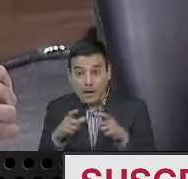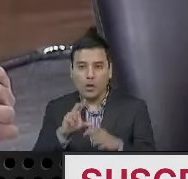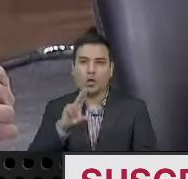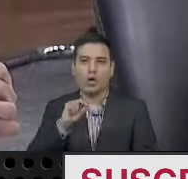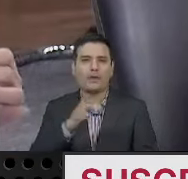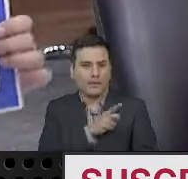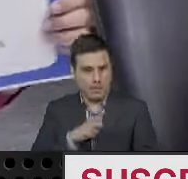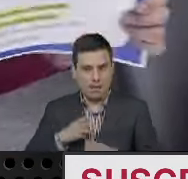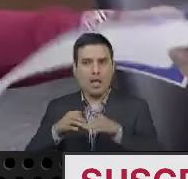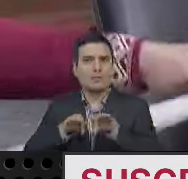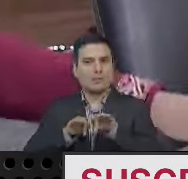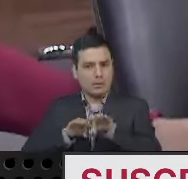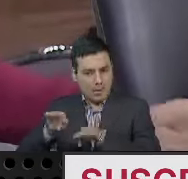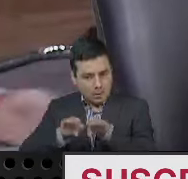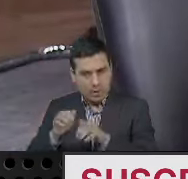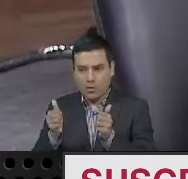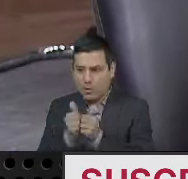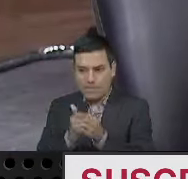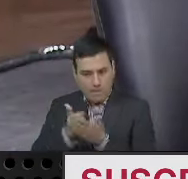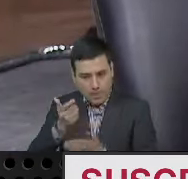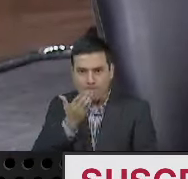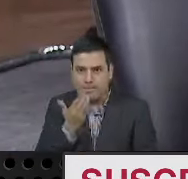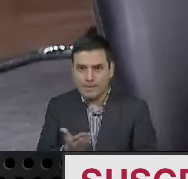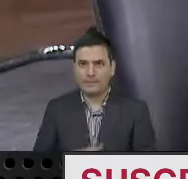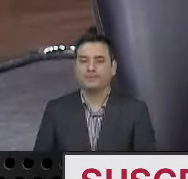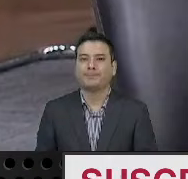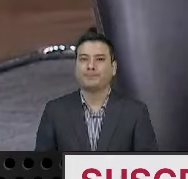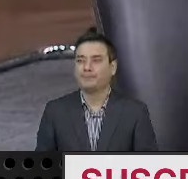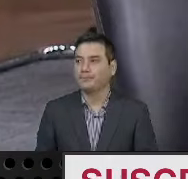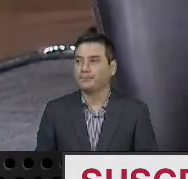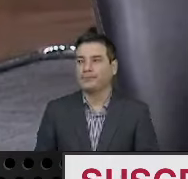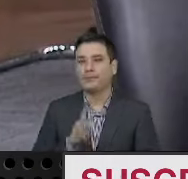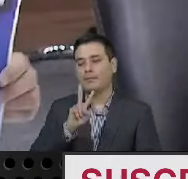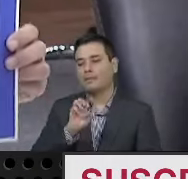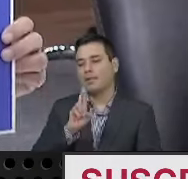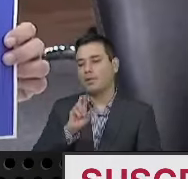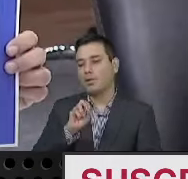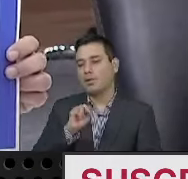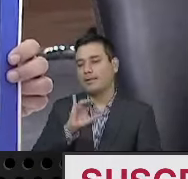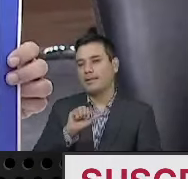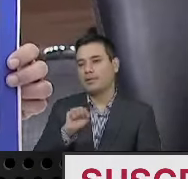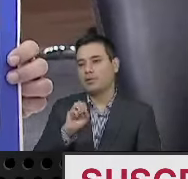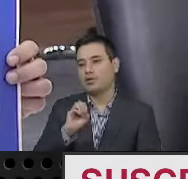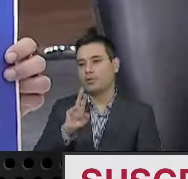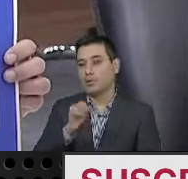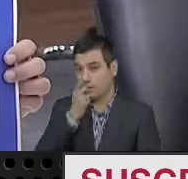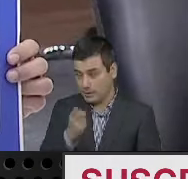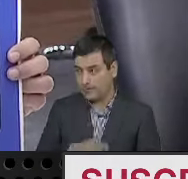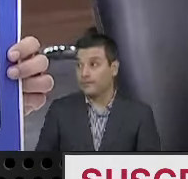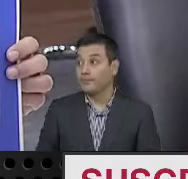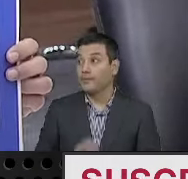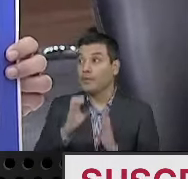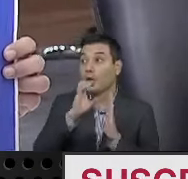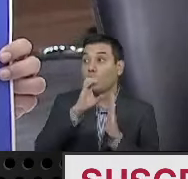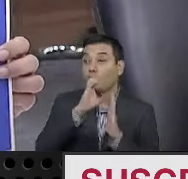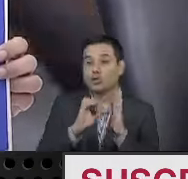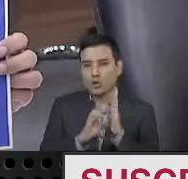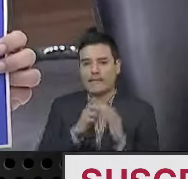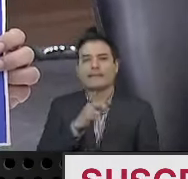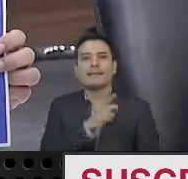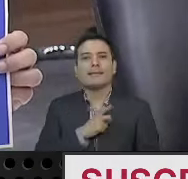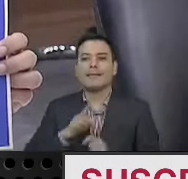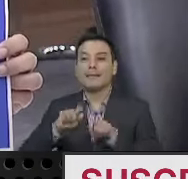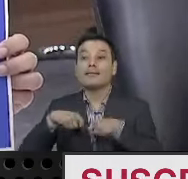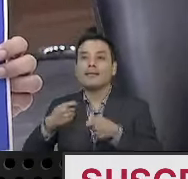es el empleo bien pagado Verónica sobrado la Constitución debe garantizar derechos